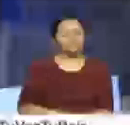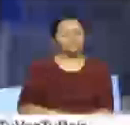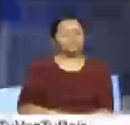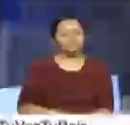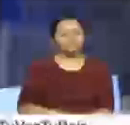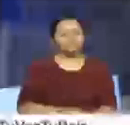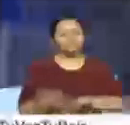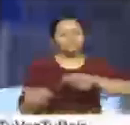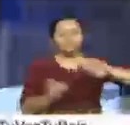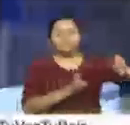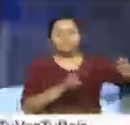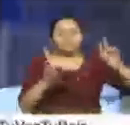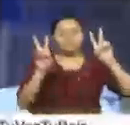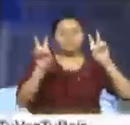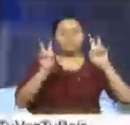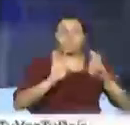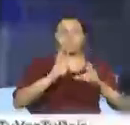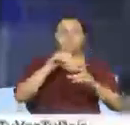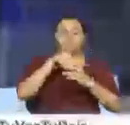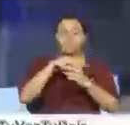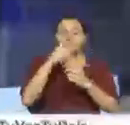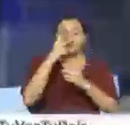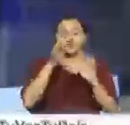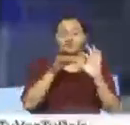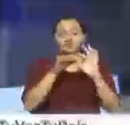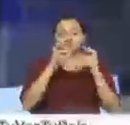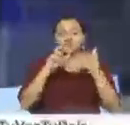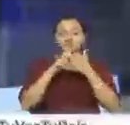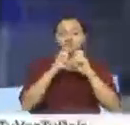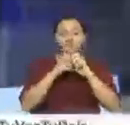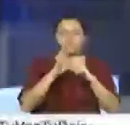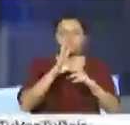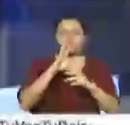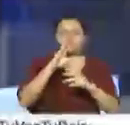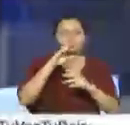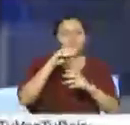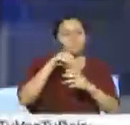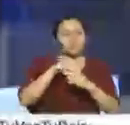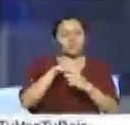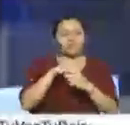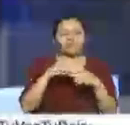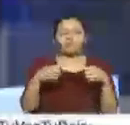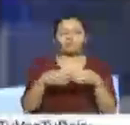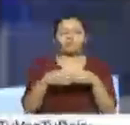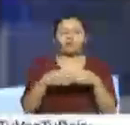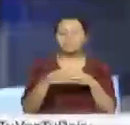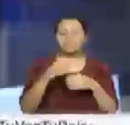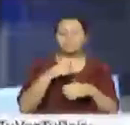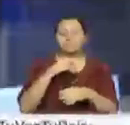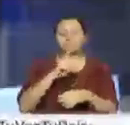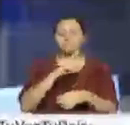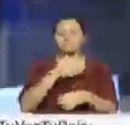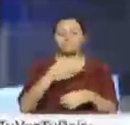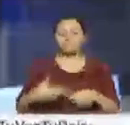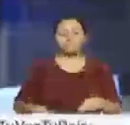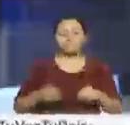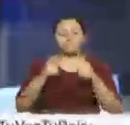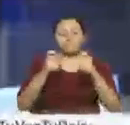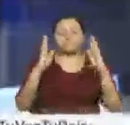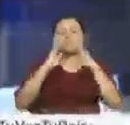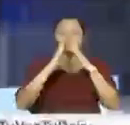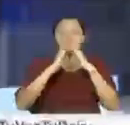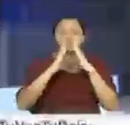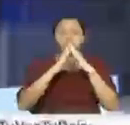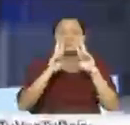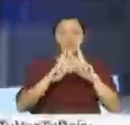En otro ámbito, como un círculo virtuoso de generación de empleo, así calificó el segundo mandatario a la entrega de créditos para la